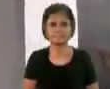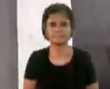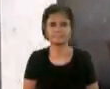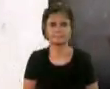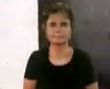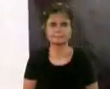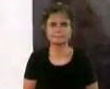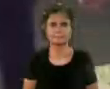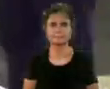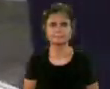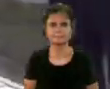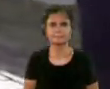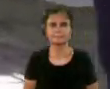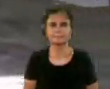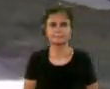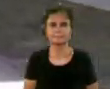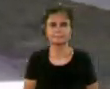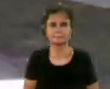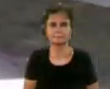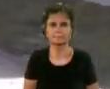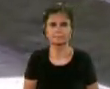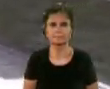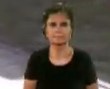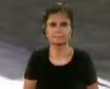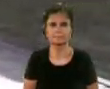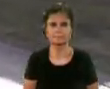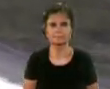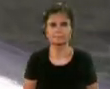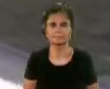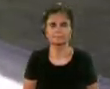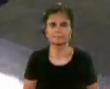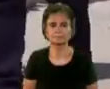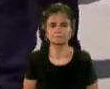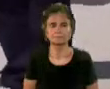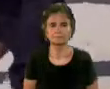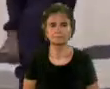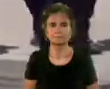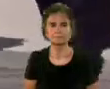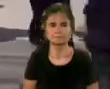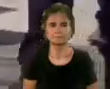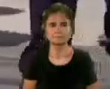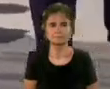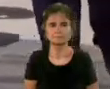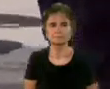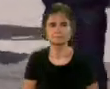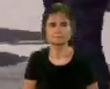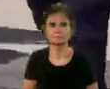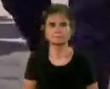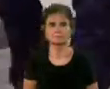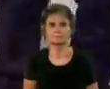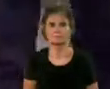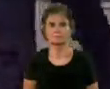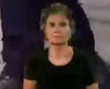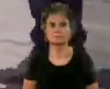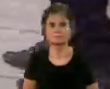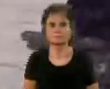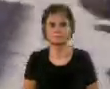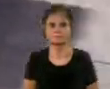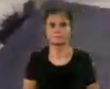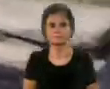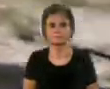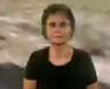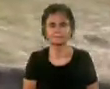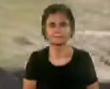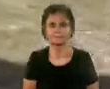Activa, San Martín fue la anfitriona de la sexta jornada para el desarrollo productivo y de servicios del sector privado. El